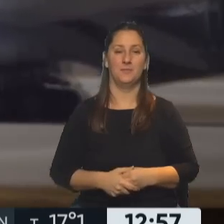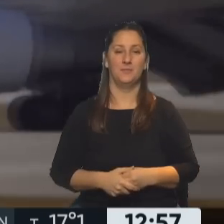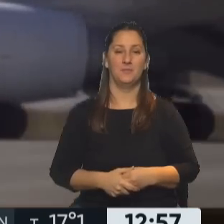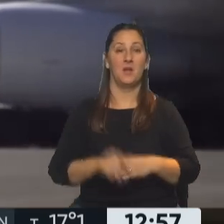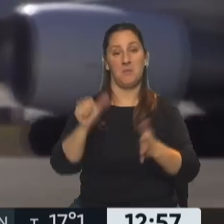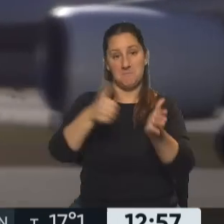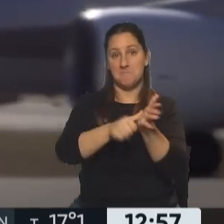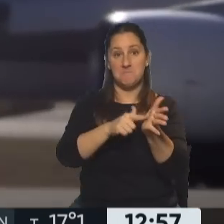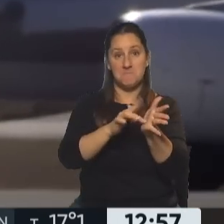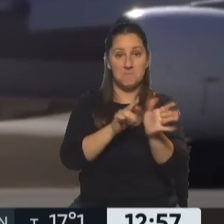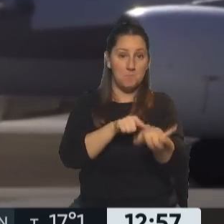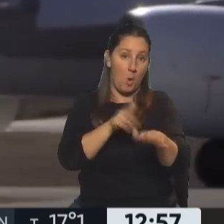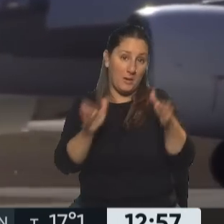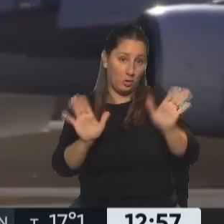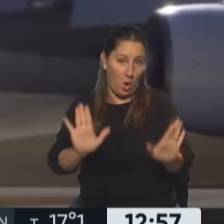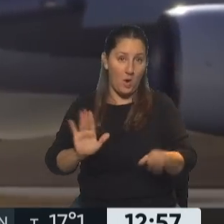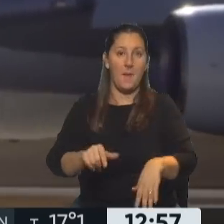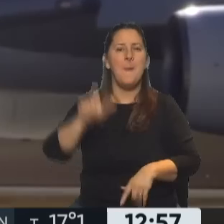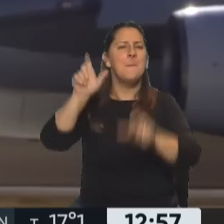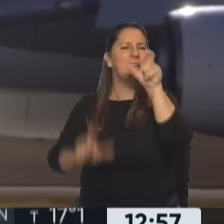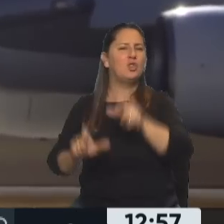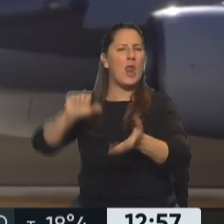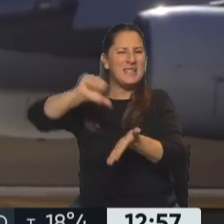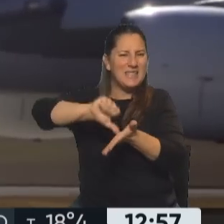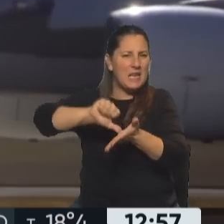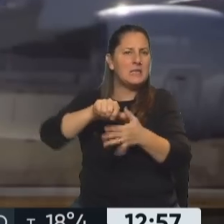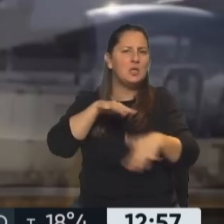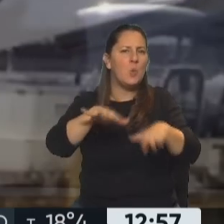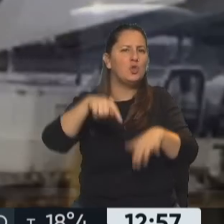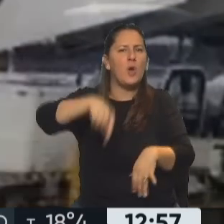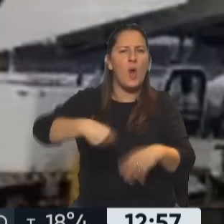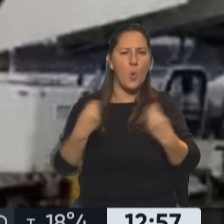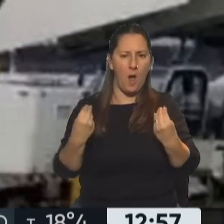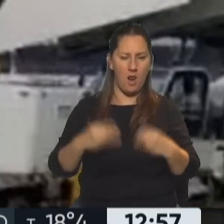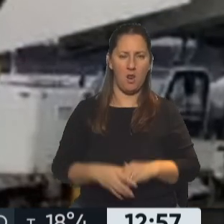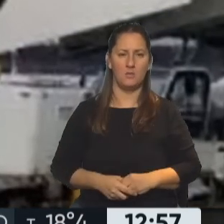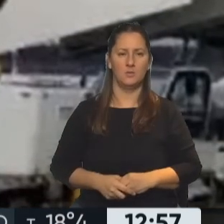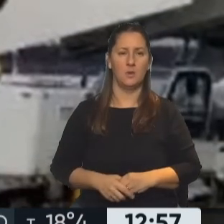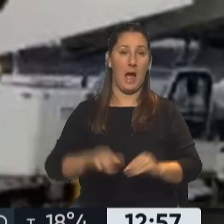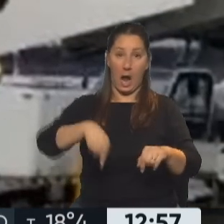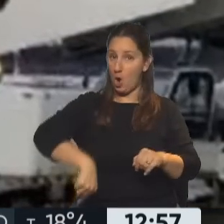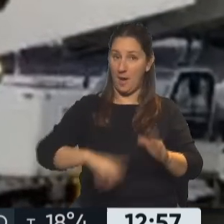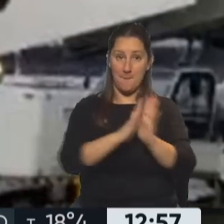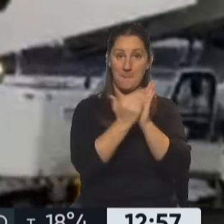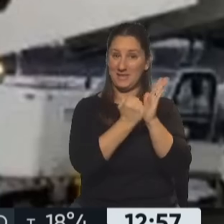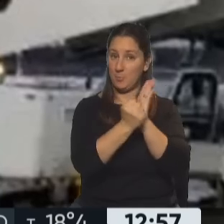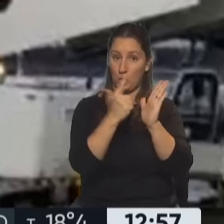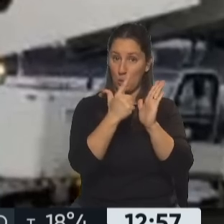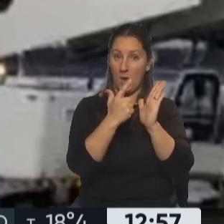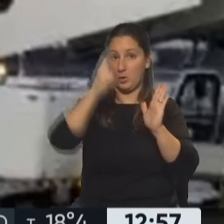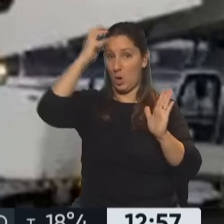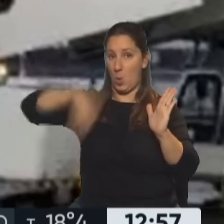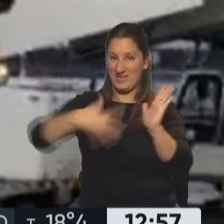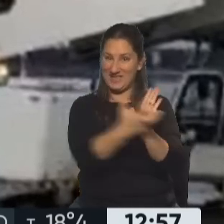lo cual estamos en ese punto. ¿Los iraníes en qué situación están? Están sin pasaporte porque está retenido por el